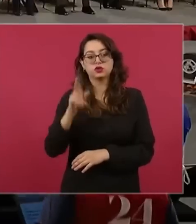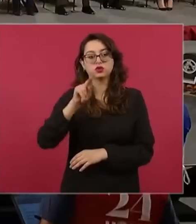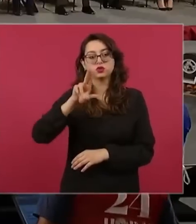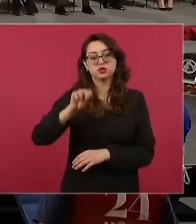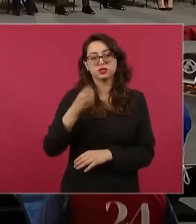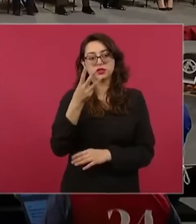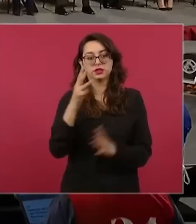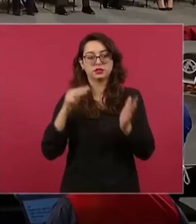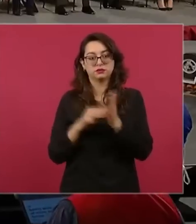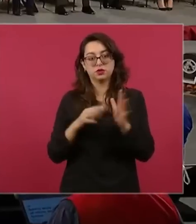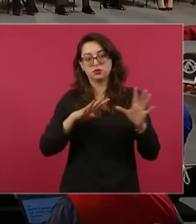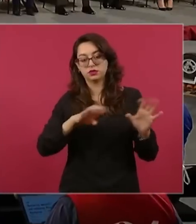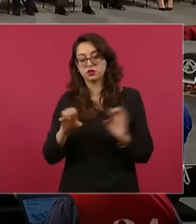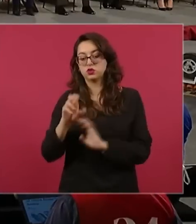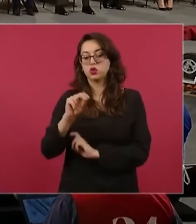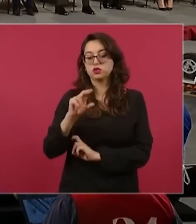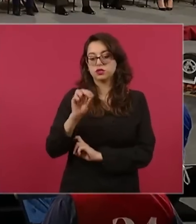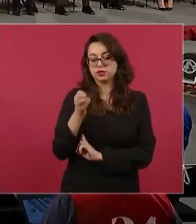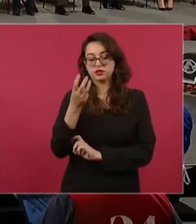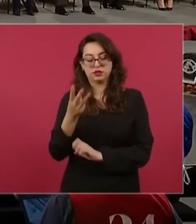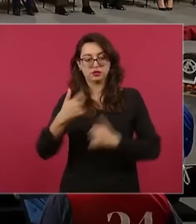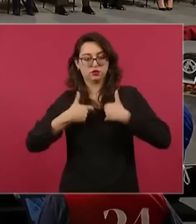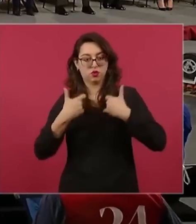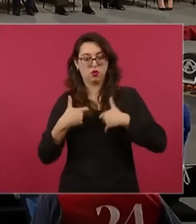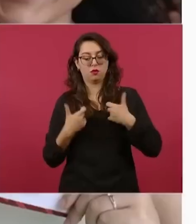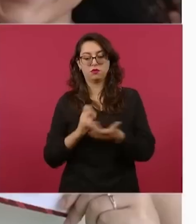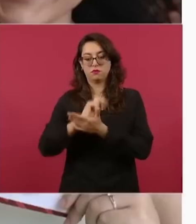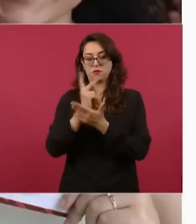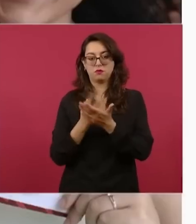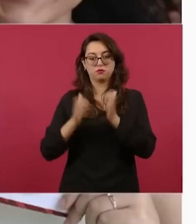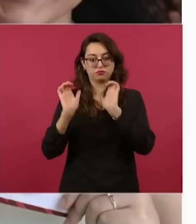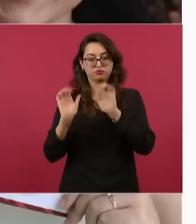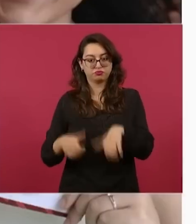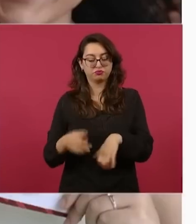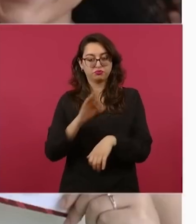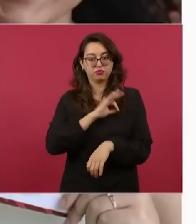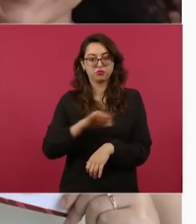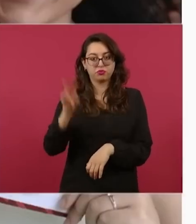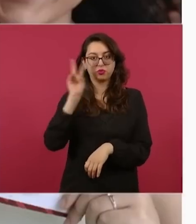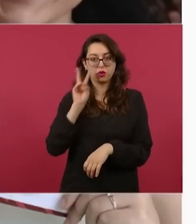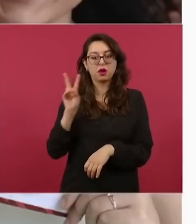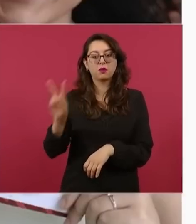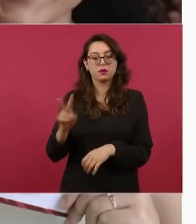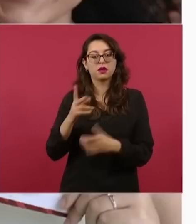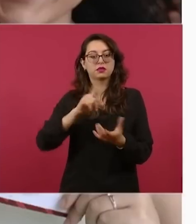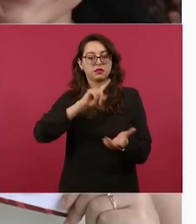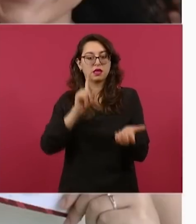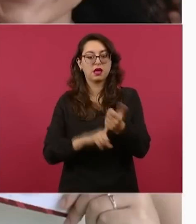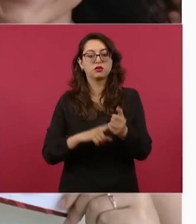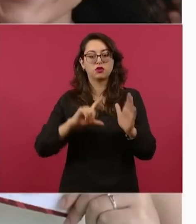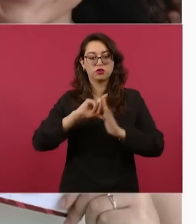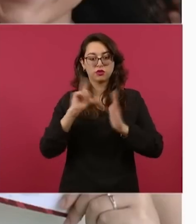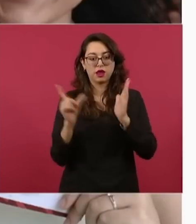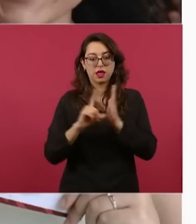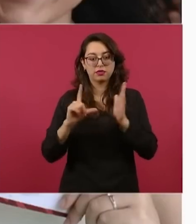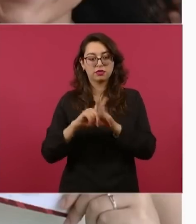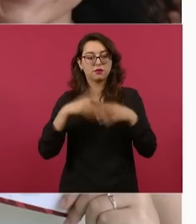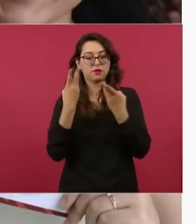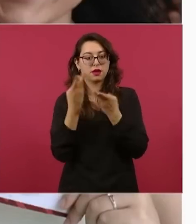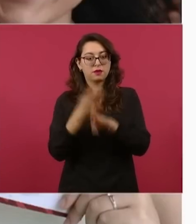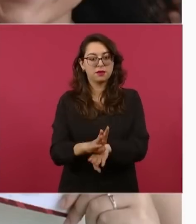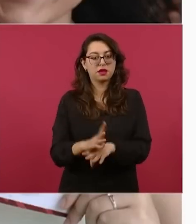283,983 jóvenes que se encuentran en el programa. Ellos reciben ya a través de su tarjeta del Banco del Bienestar 6,310